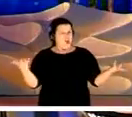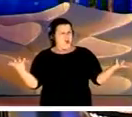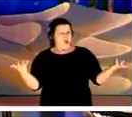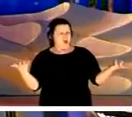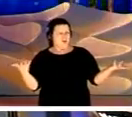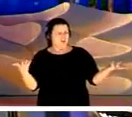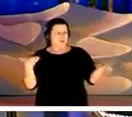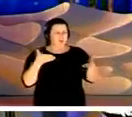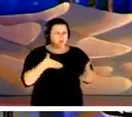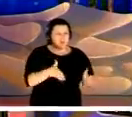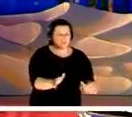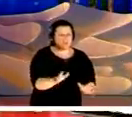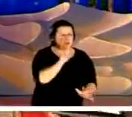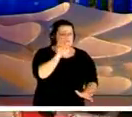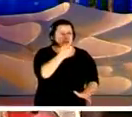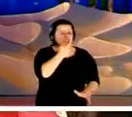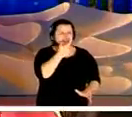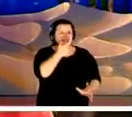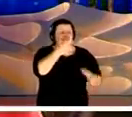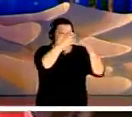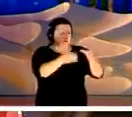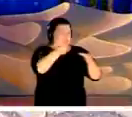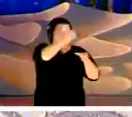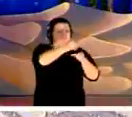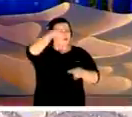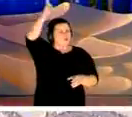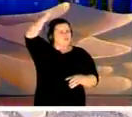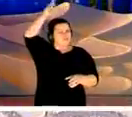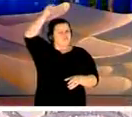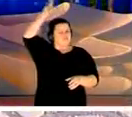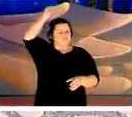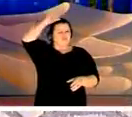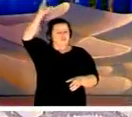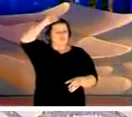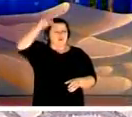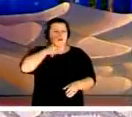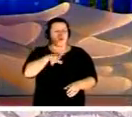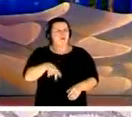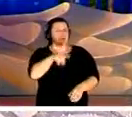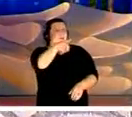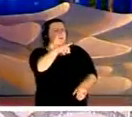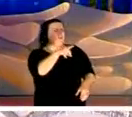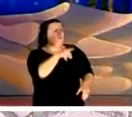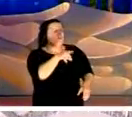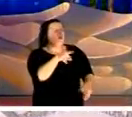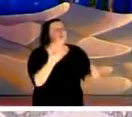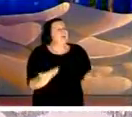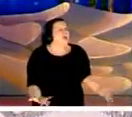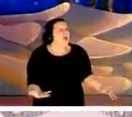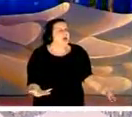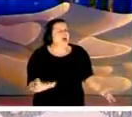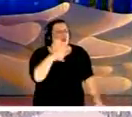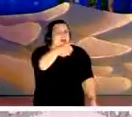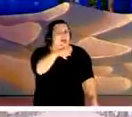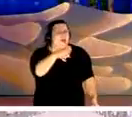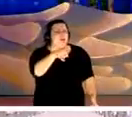que mío da un hombre metido dentro de una galleta con un sapo en la cabeza. Esto es para verlo. ¿Qué pasó, titán? ¿Vienes cargando